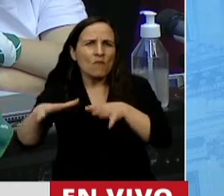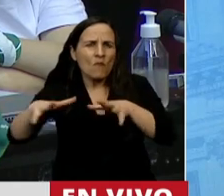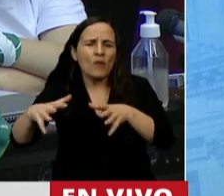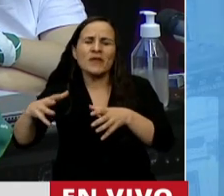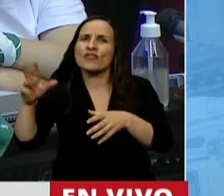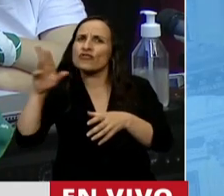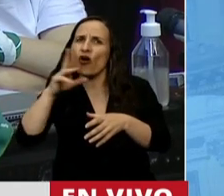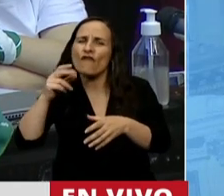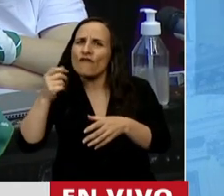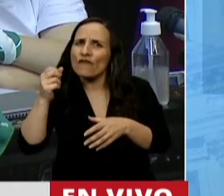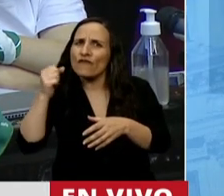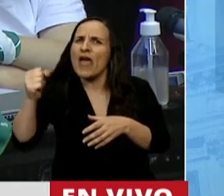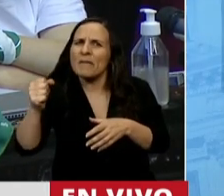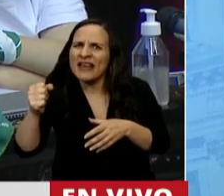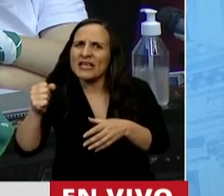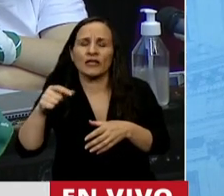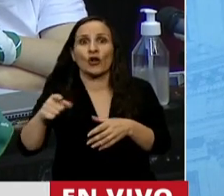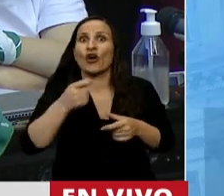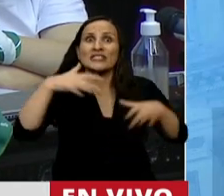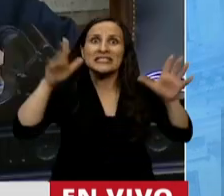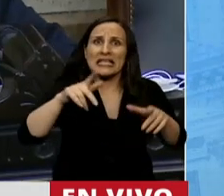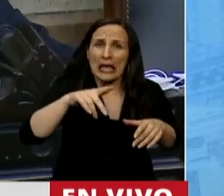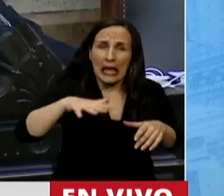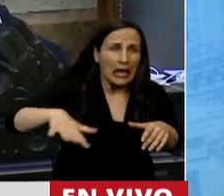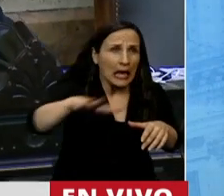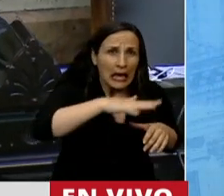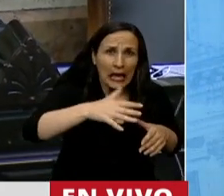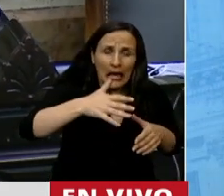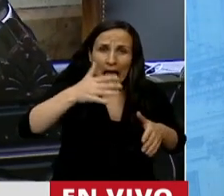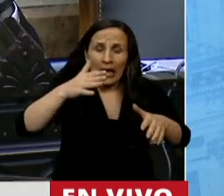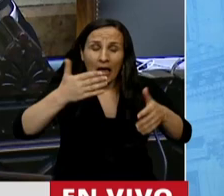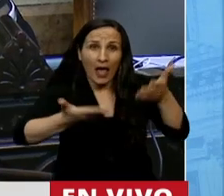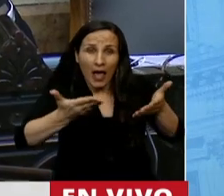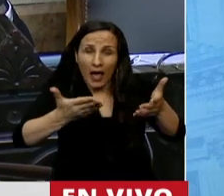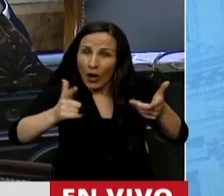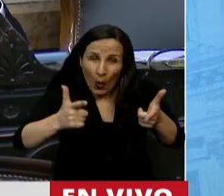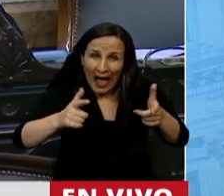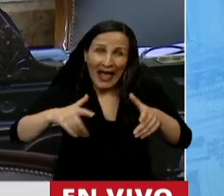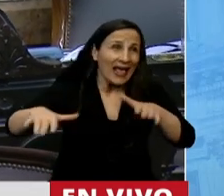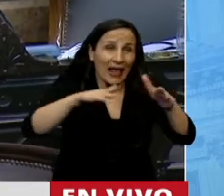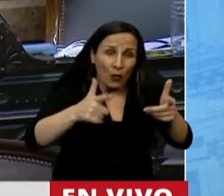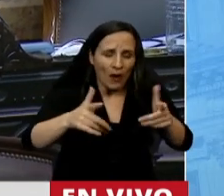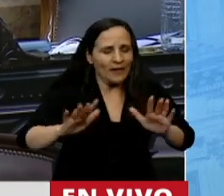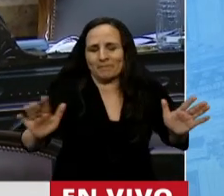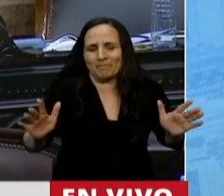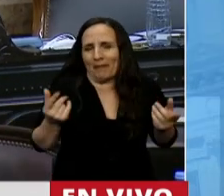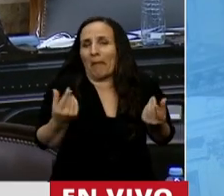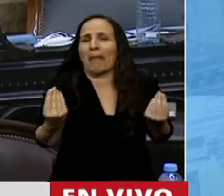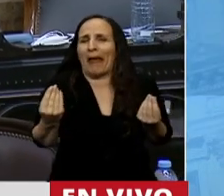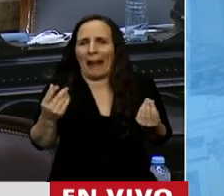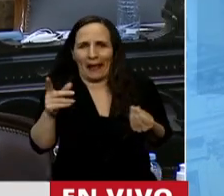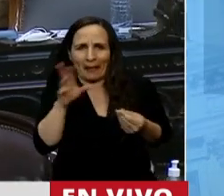en un mundo sin justicia social. Hoy, señor presidente, estamos escribiendo la